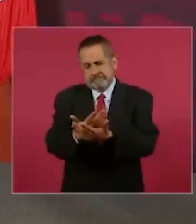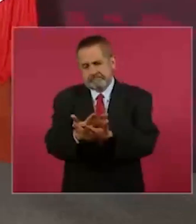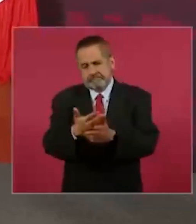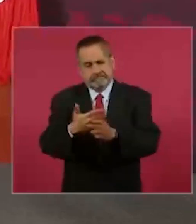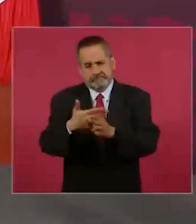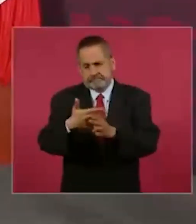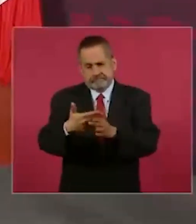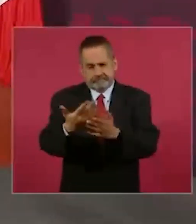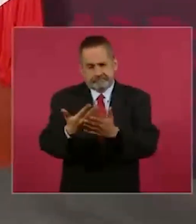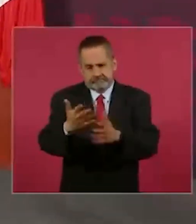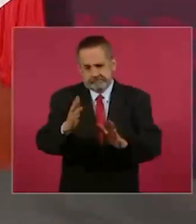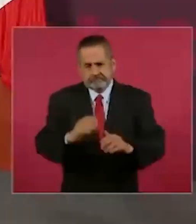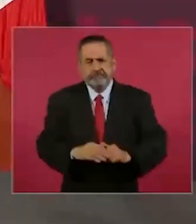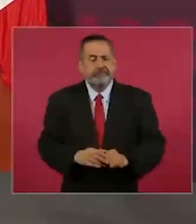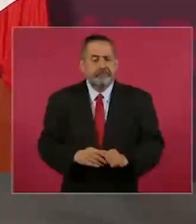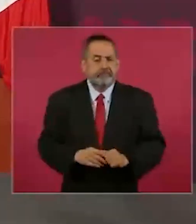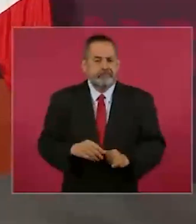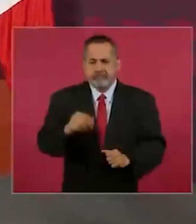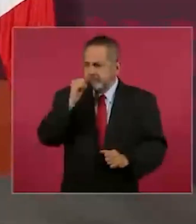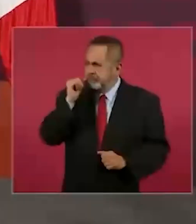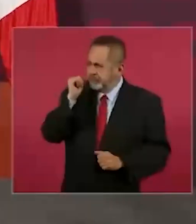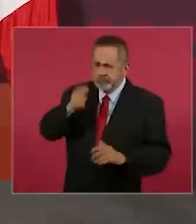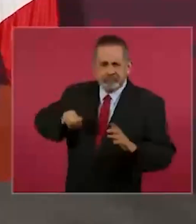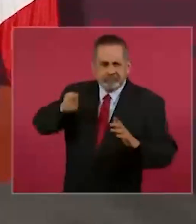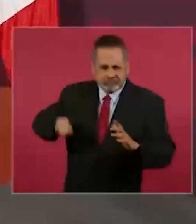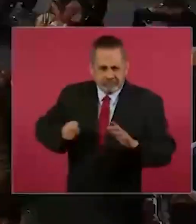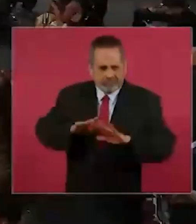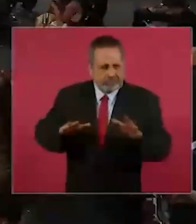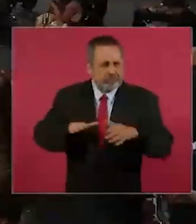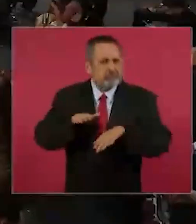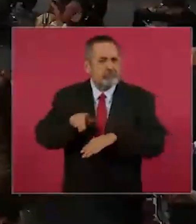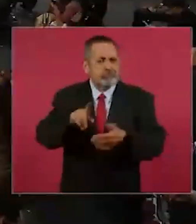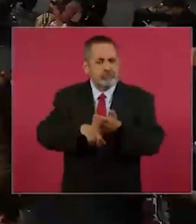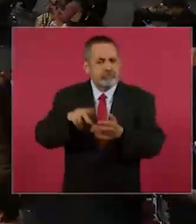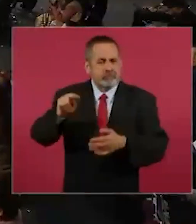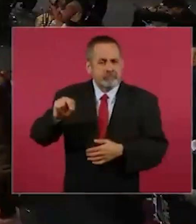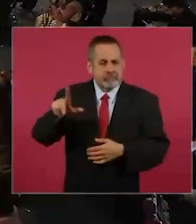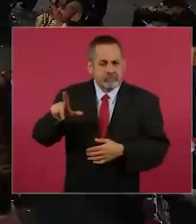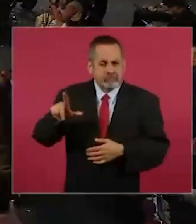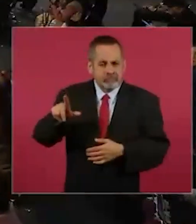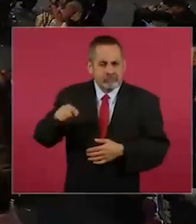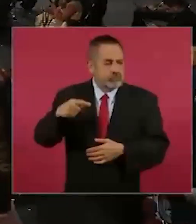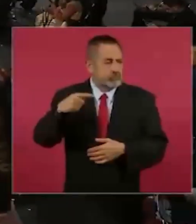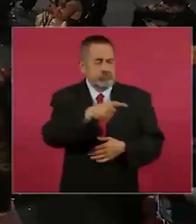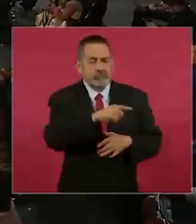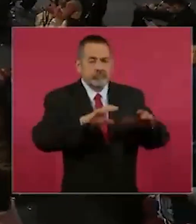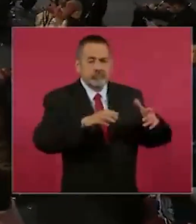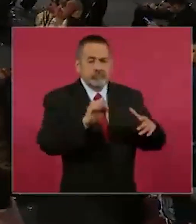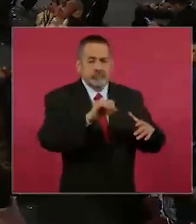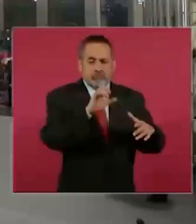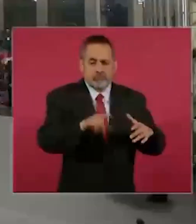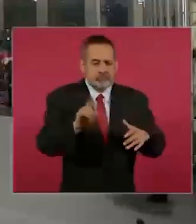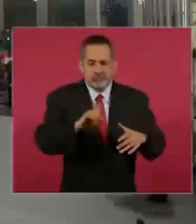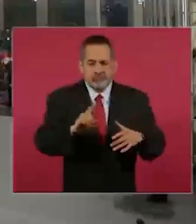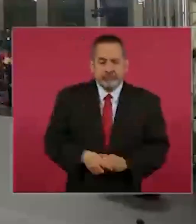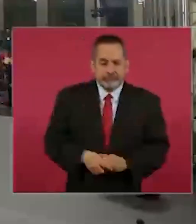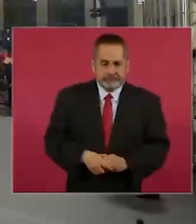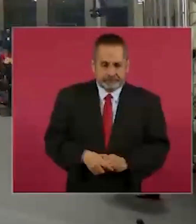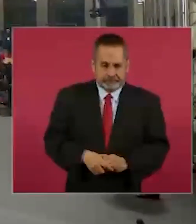Ayer ya resolvieron lo de Nuevo León, ¿no? Y no fue la Corte, fue el Congreso.